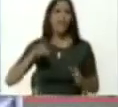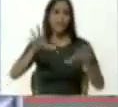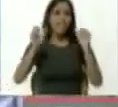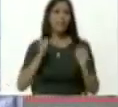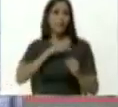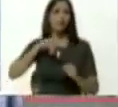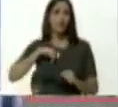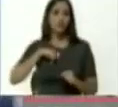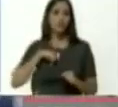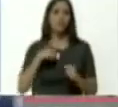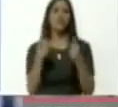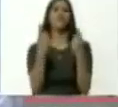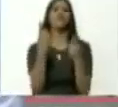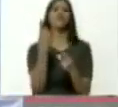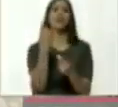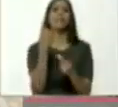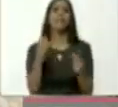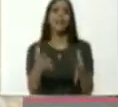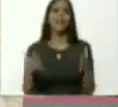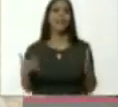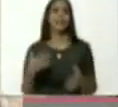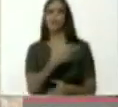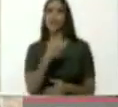también entendamos nosotros que nos falta ganar, no hemos ganado.